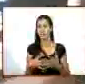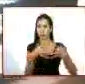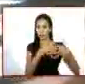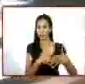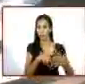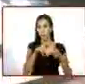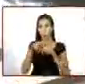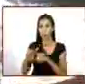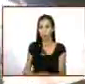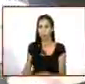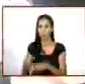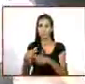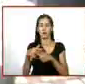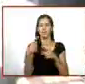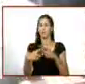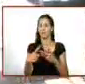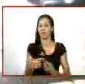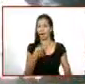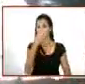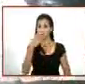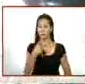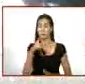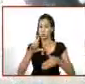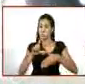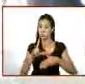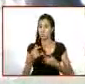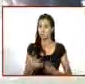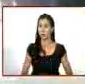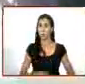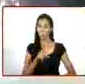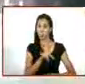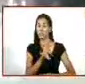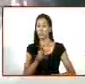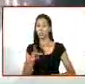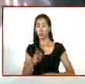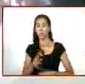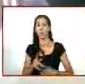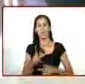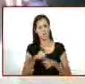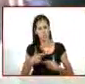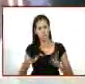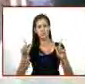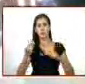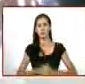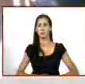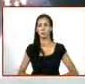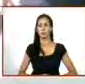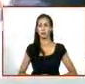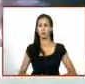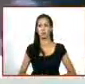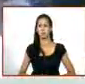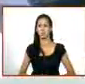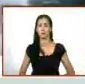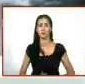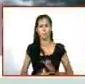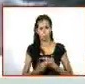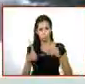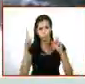dijo: Latinoamérica está incompleta sin Puerto Rico libre. ¿Qué pasó? Un abrazo para Puerto Rico,